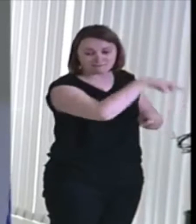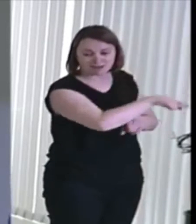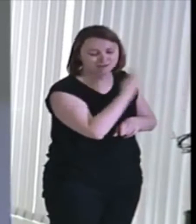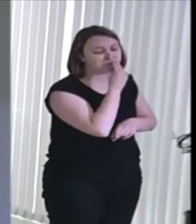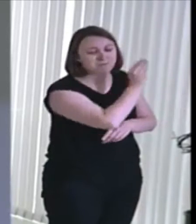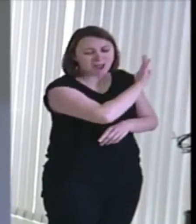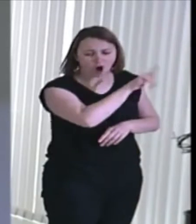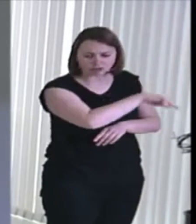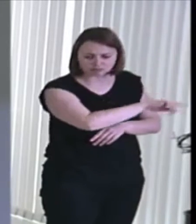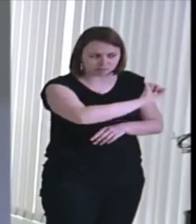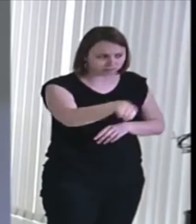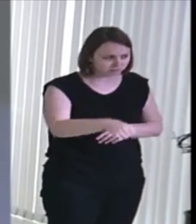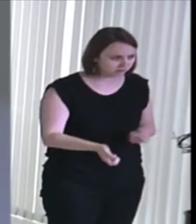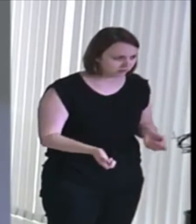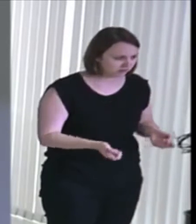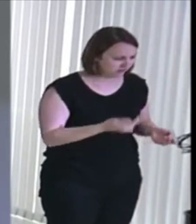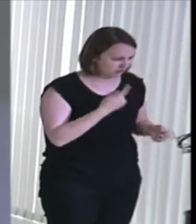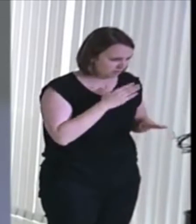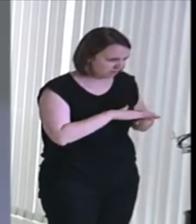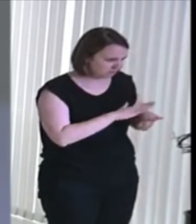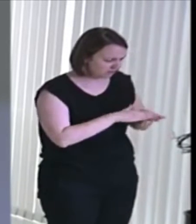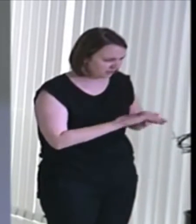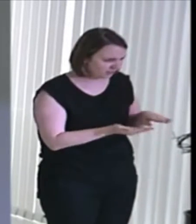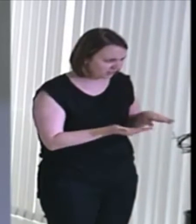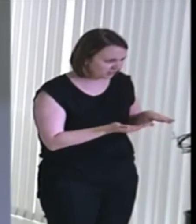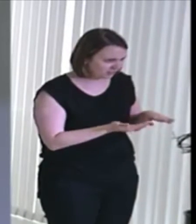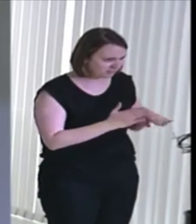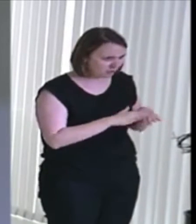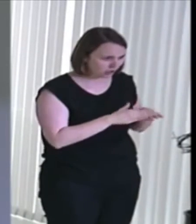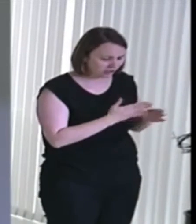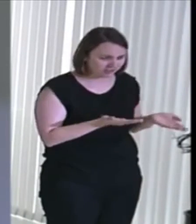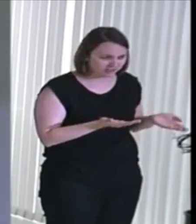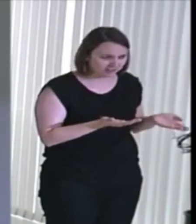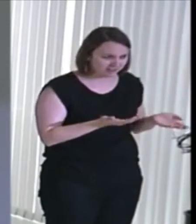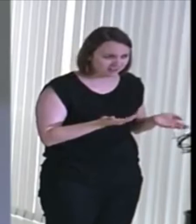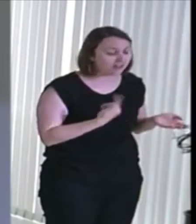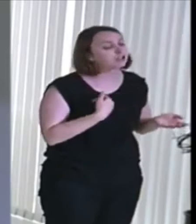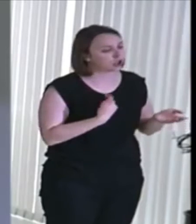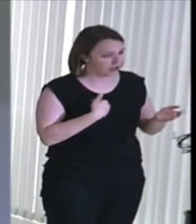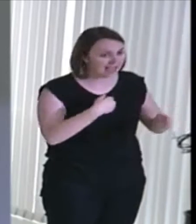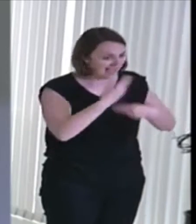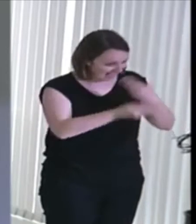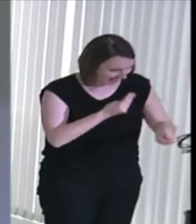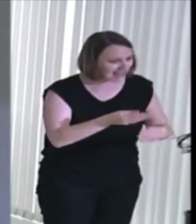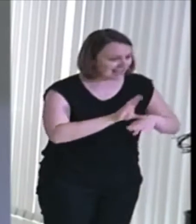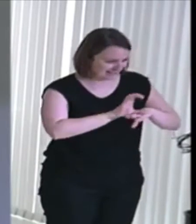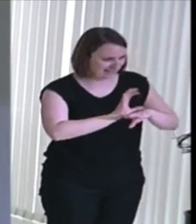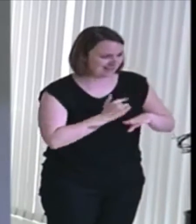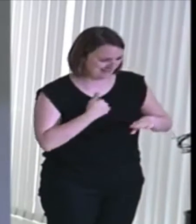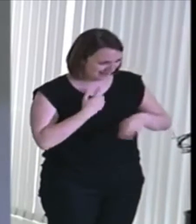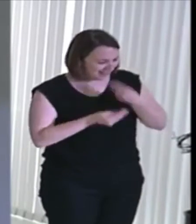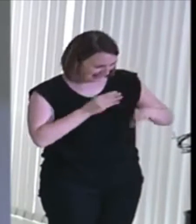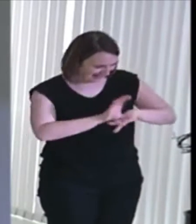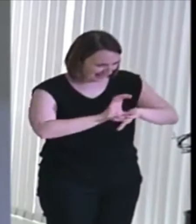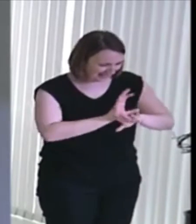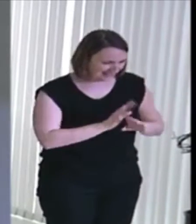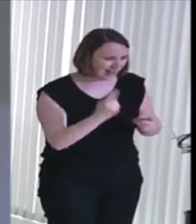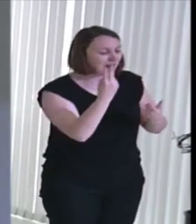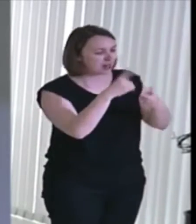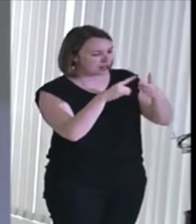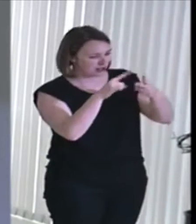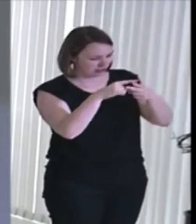que tú. Y digo, ¿por qué? ¿Por qué voy a tener que ser mejor que yo? Mi hermano, tuve que hacer la carrera, ¿eh? La hice las dos